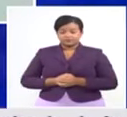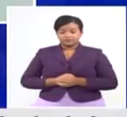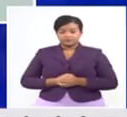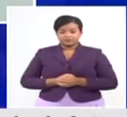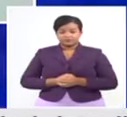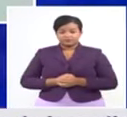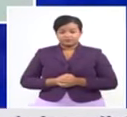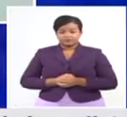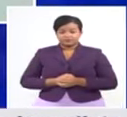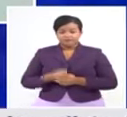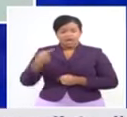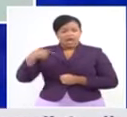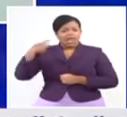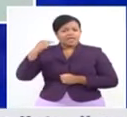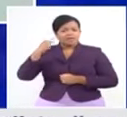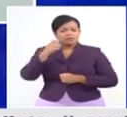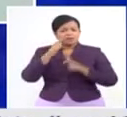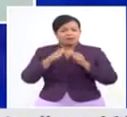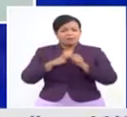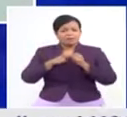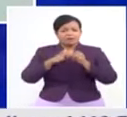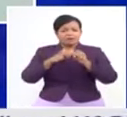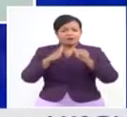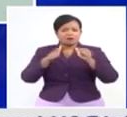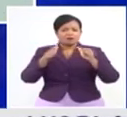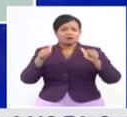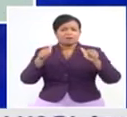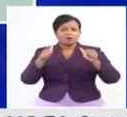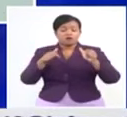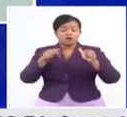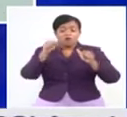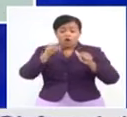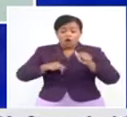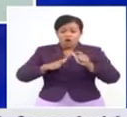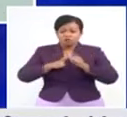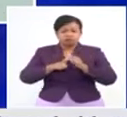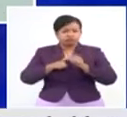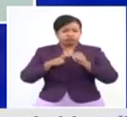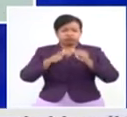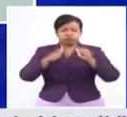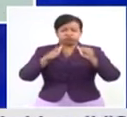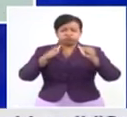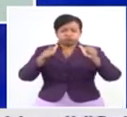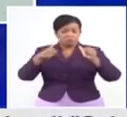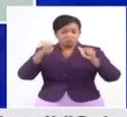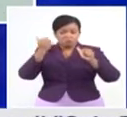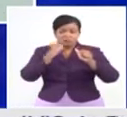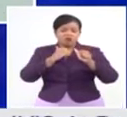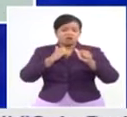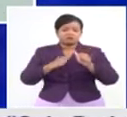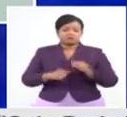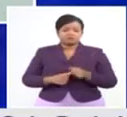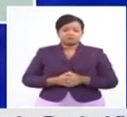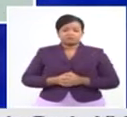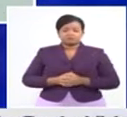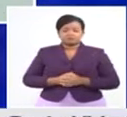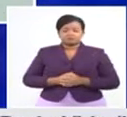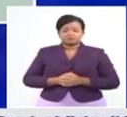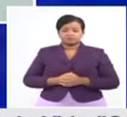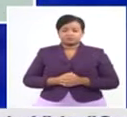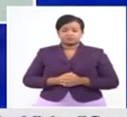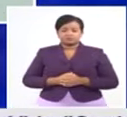incremento ayer con respecto al día anterior y hoy un incremento con respecto al día de ayer. Estamos hablando